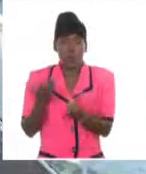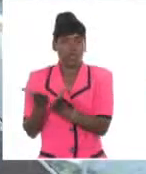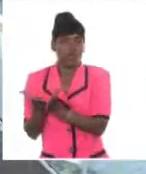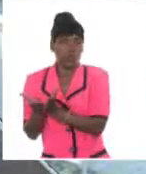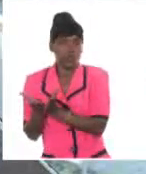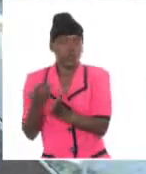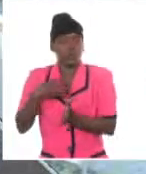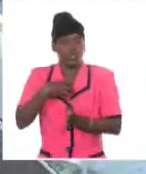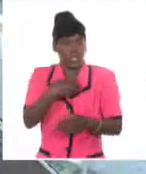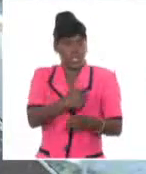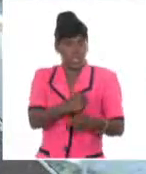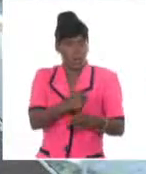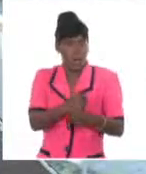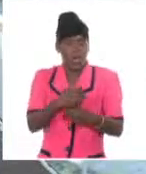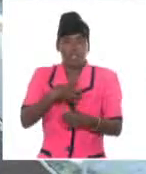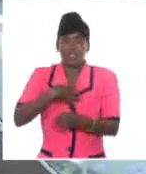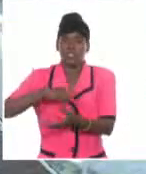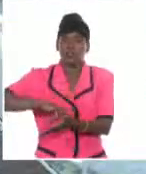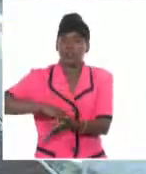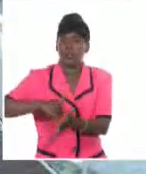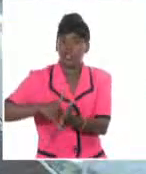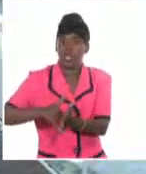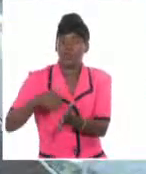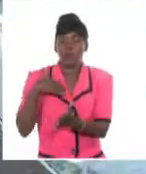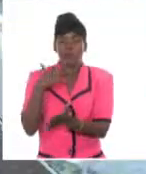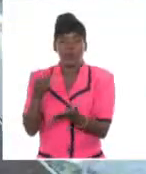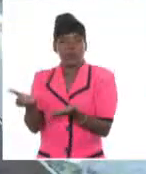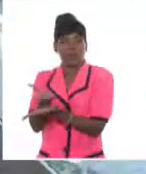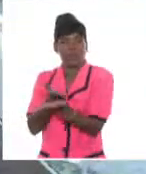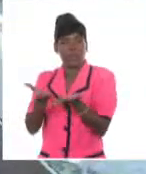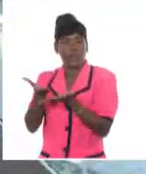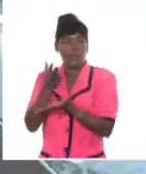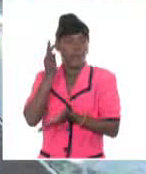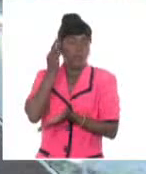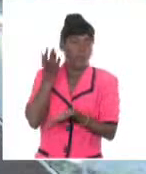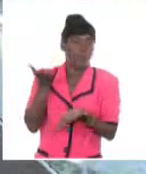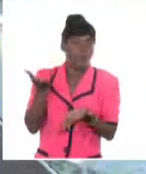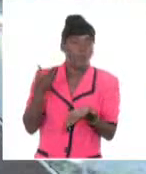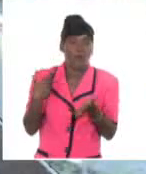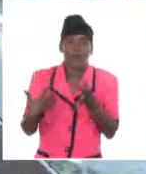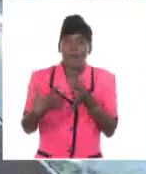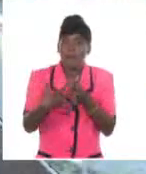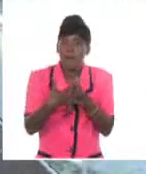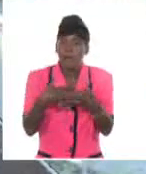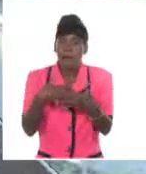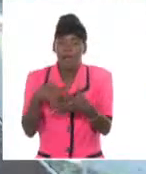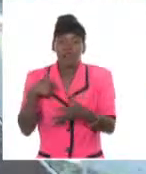tener un proyecto, sociabilizar con todas las mujeres, ser buena